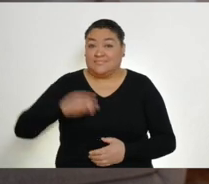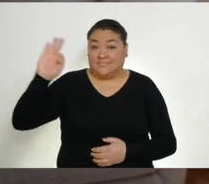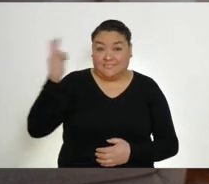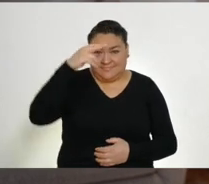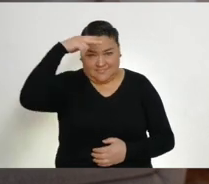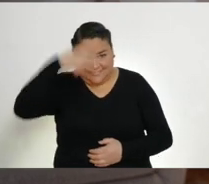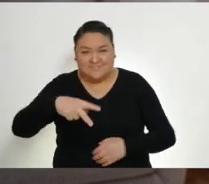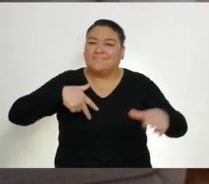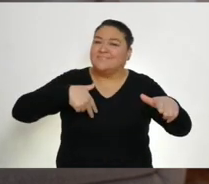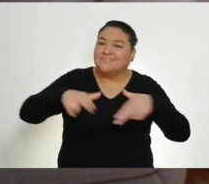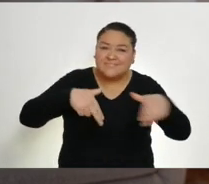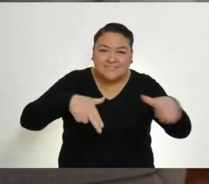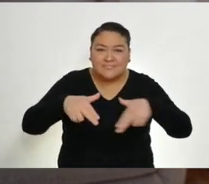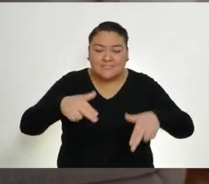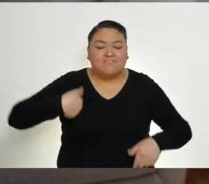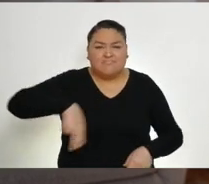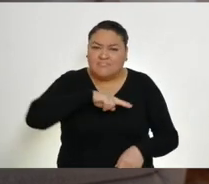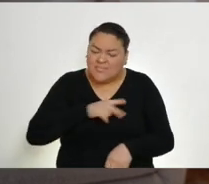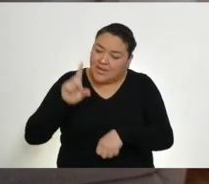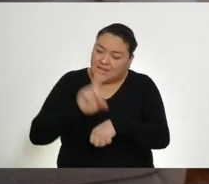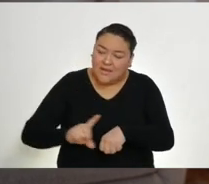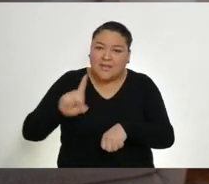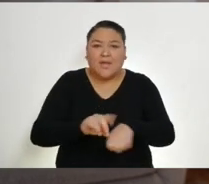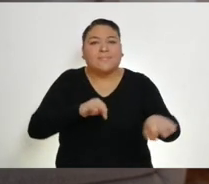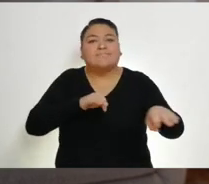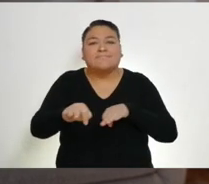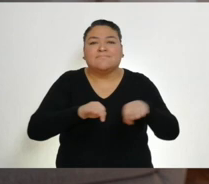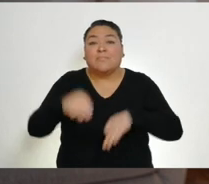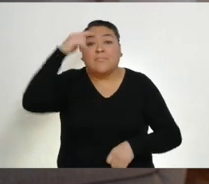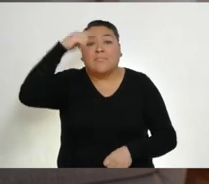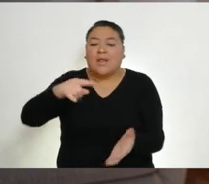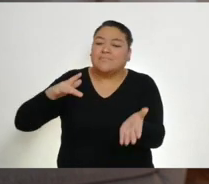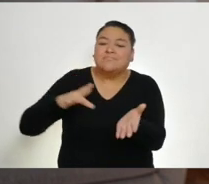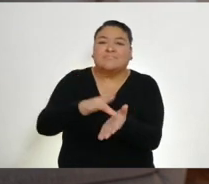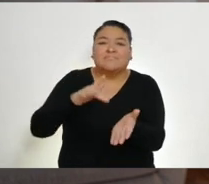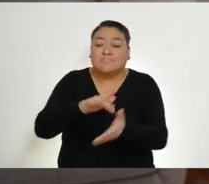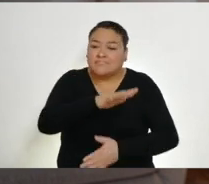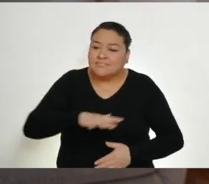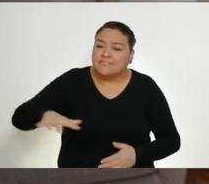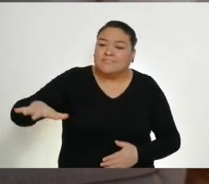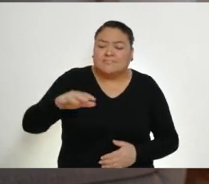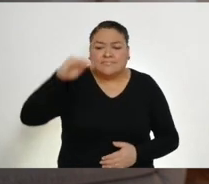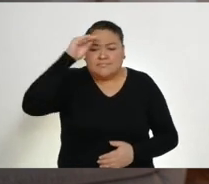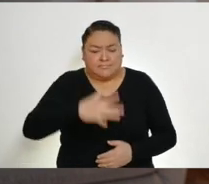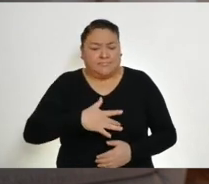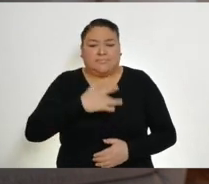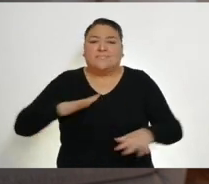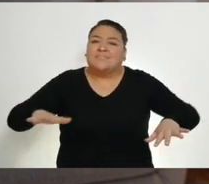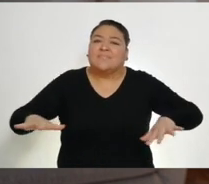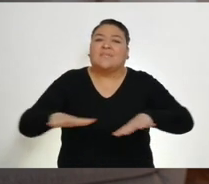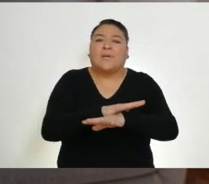en la federación mexicana de fútbol trabajamos día a día por contribuir a generar un cambio en la conciencia social